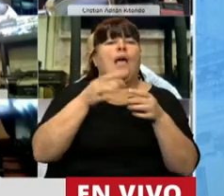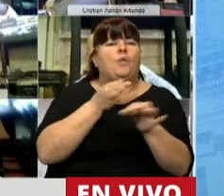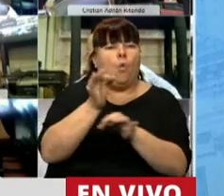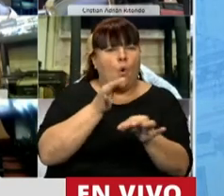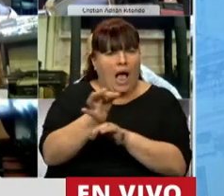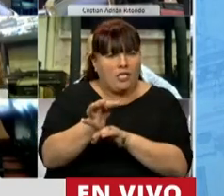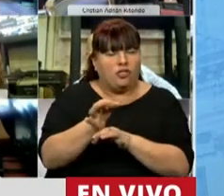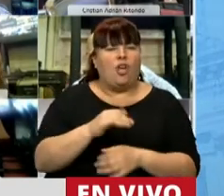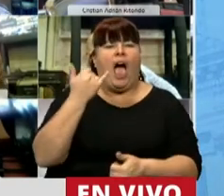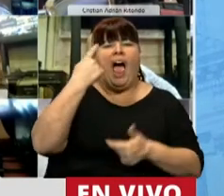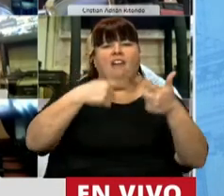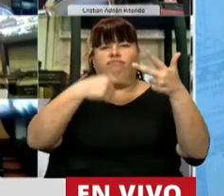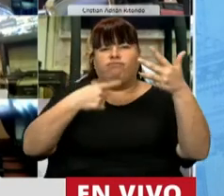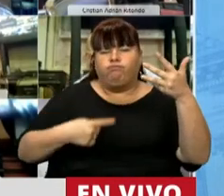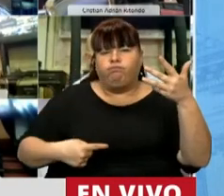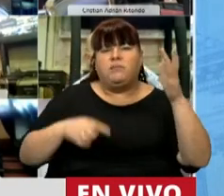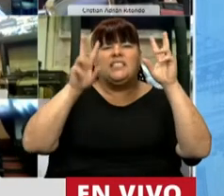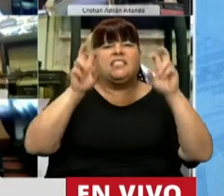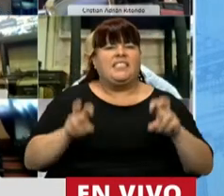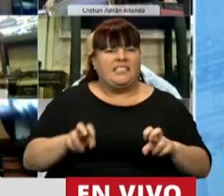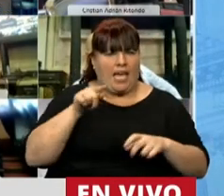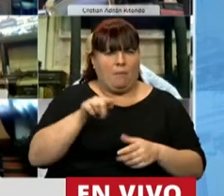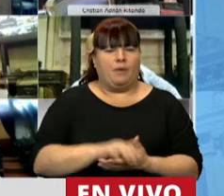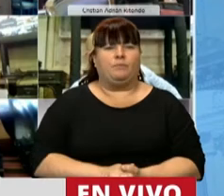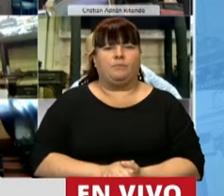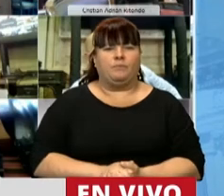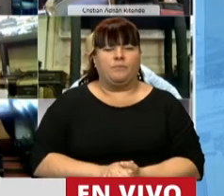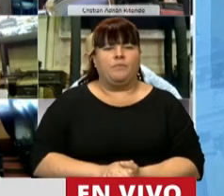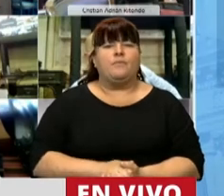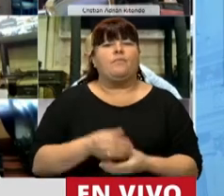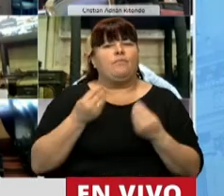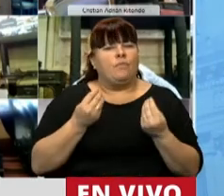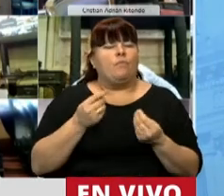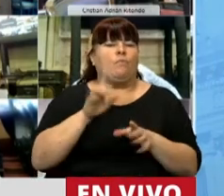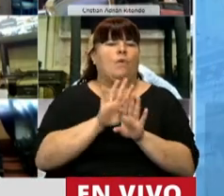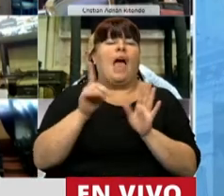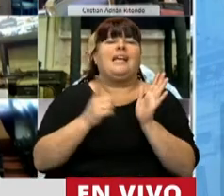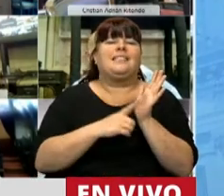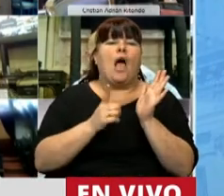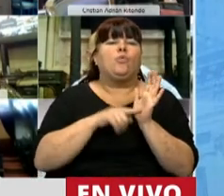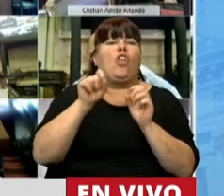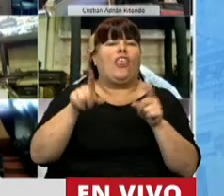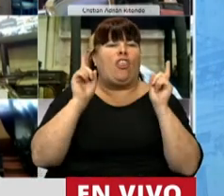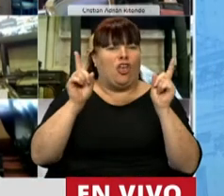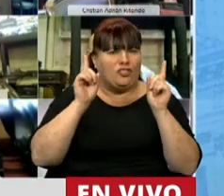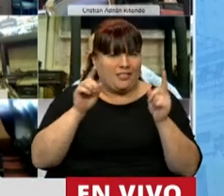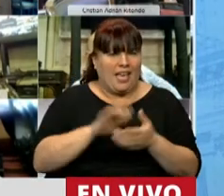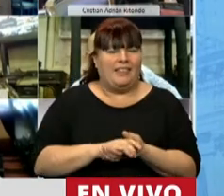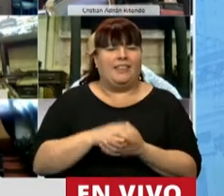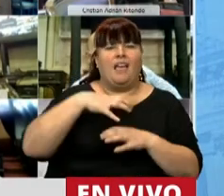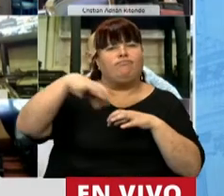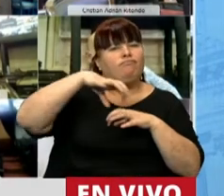educación, tienen distintas cuestiones en este sentido. Lo que es el estatuto del docente en las